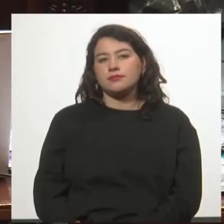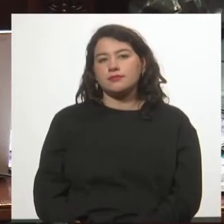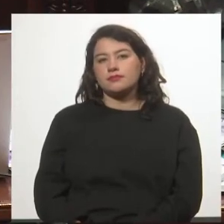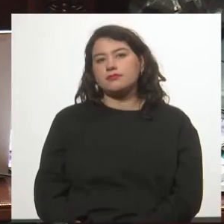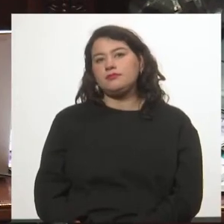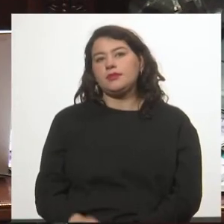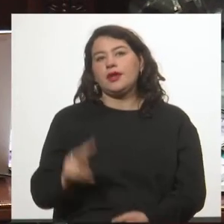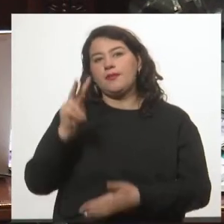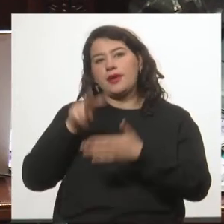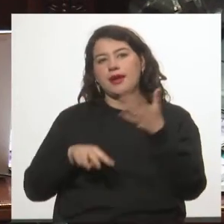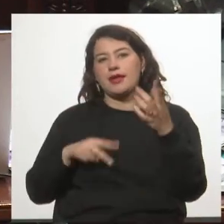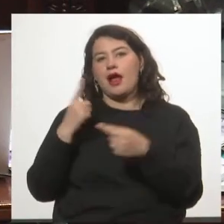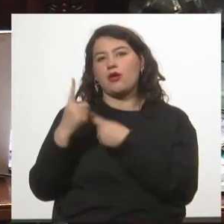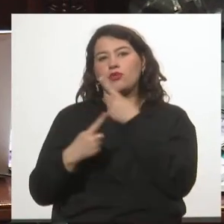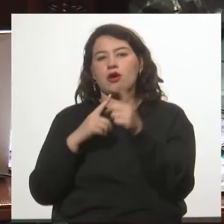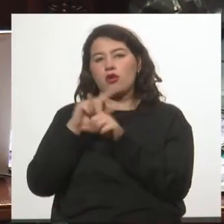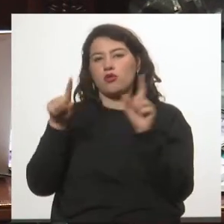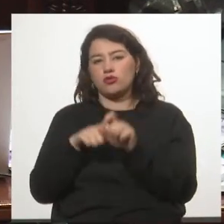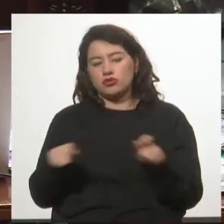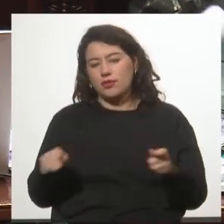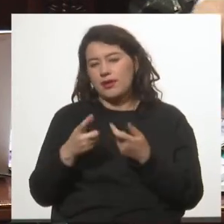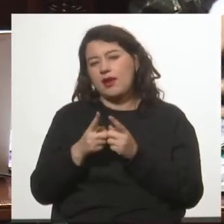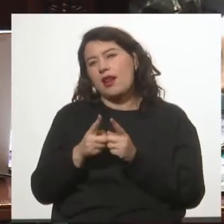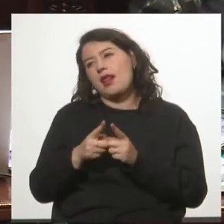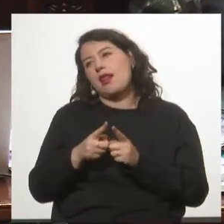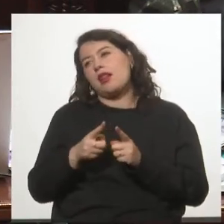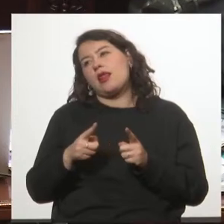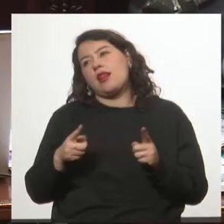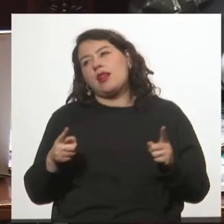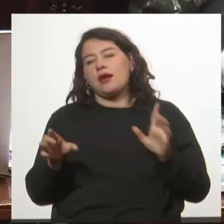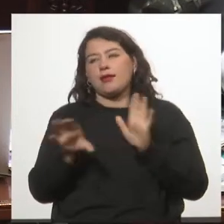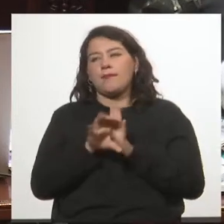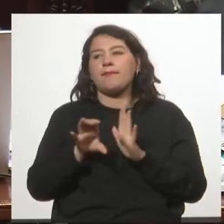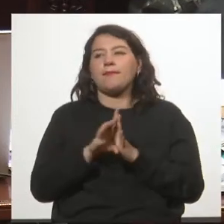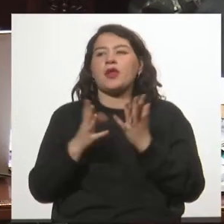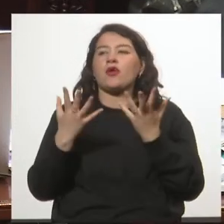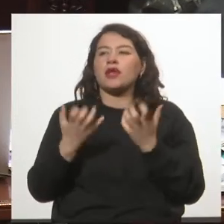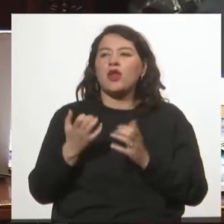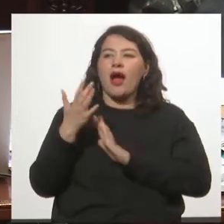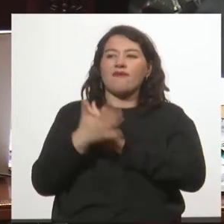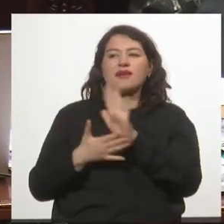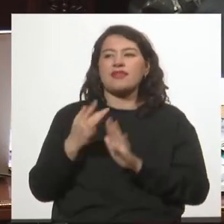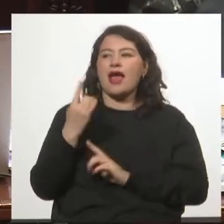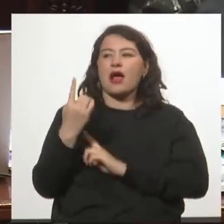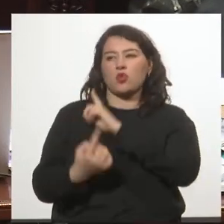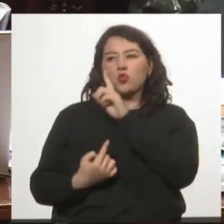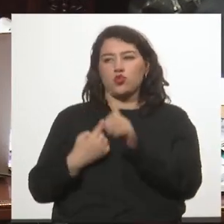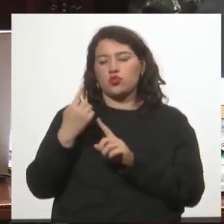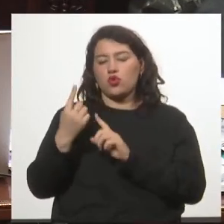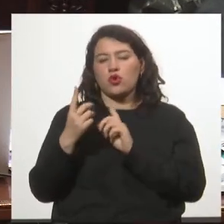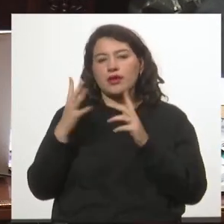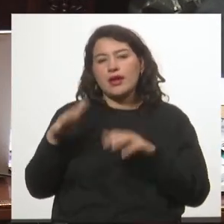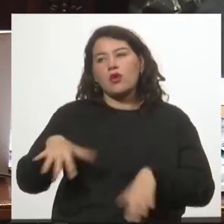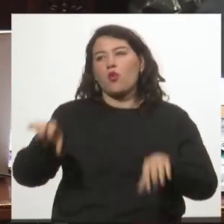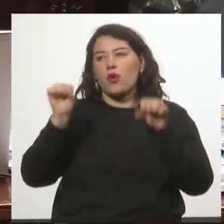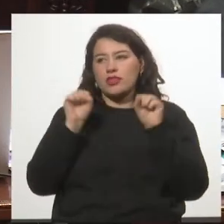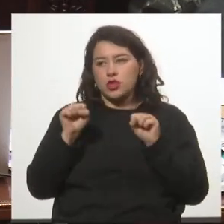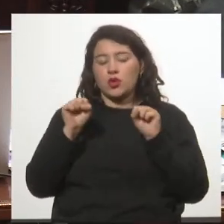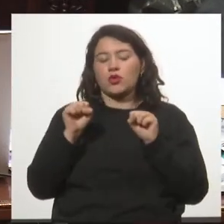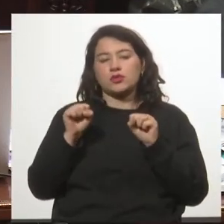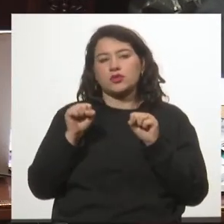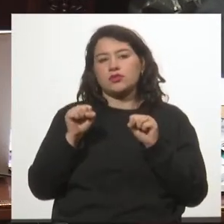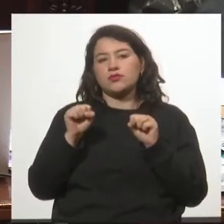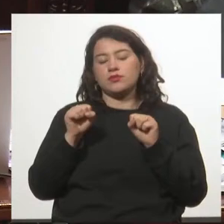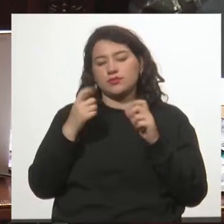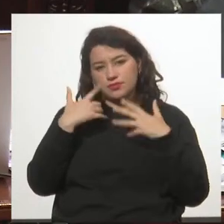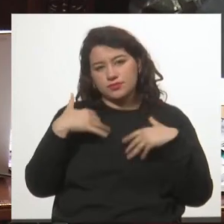algunas conclusiones pues es muy extenso este capítulo pero me quiero referir a algunos de los hallazgos en particular